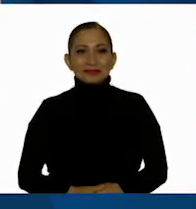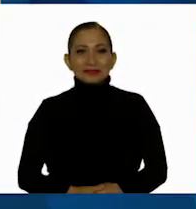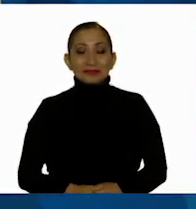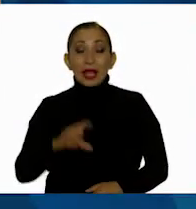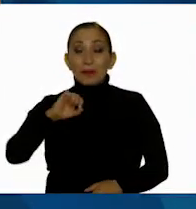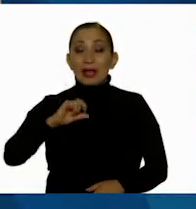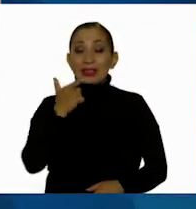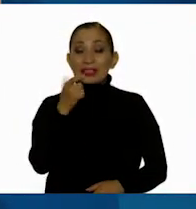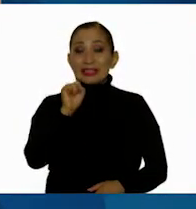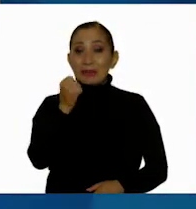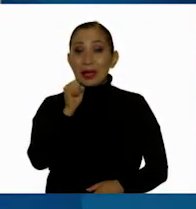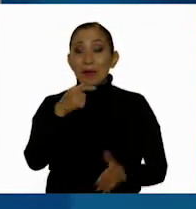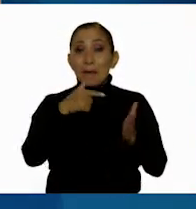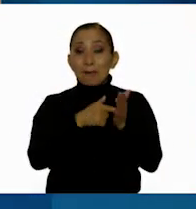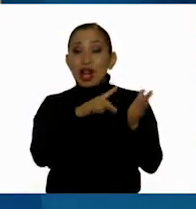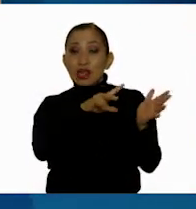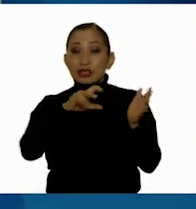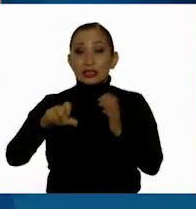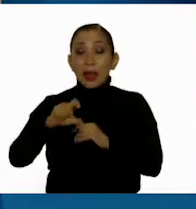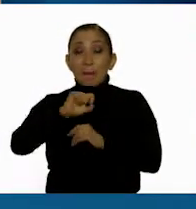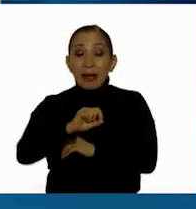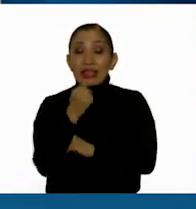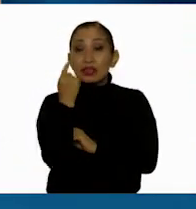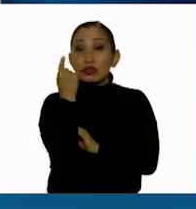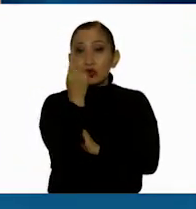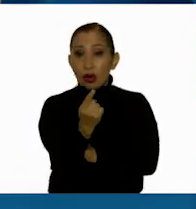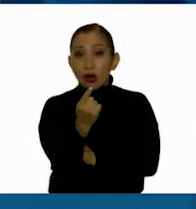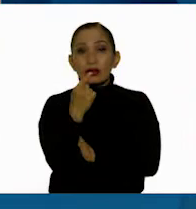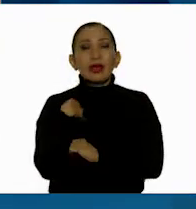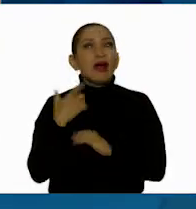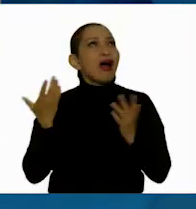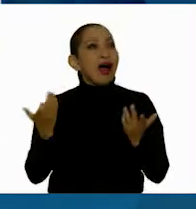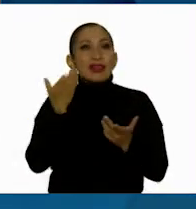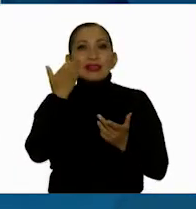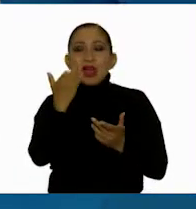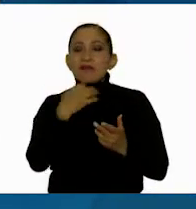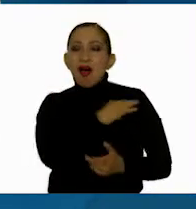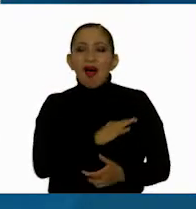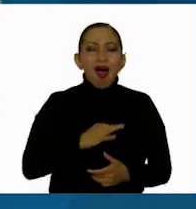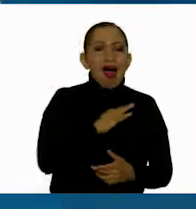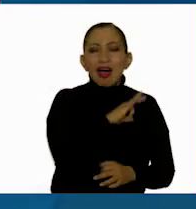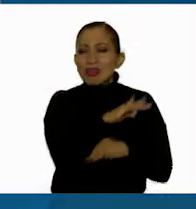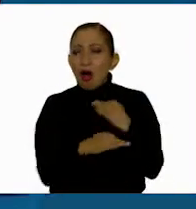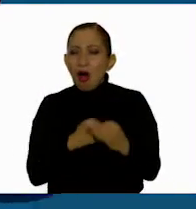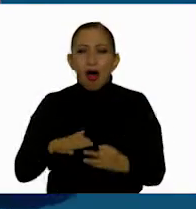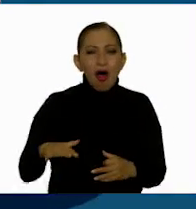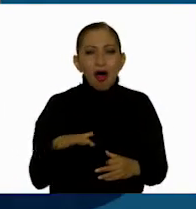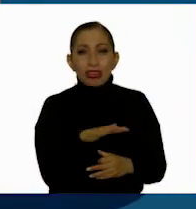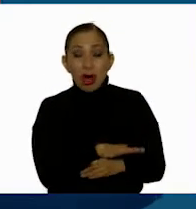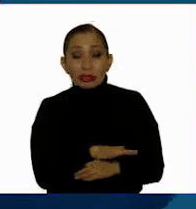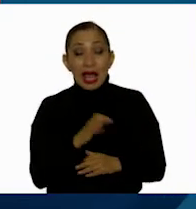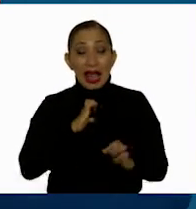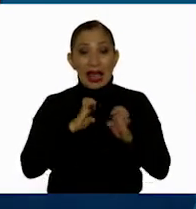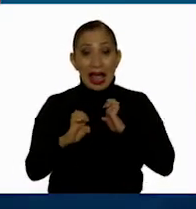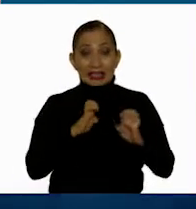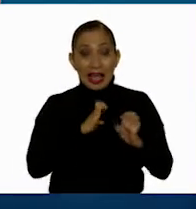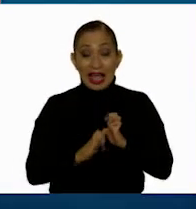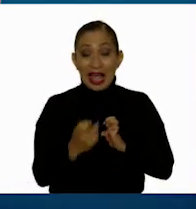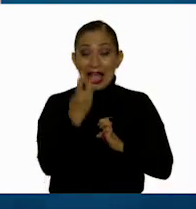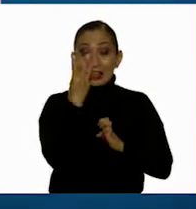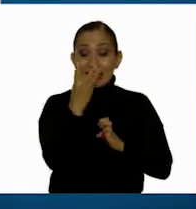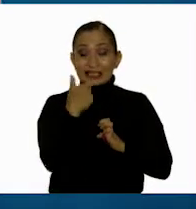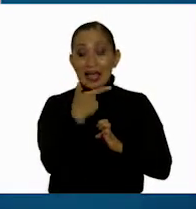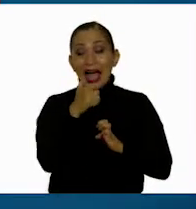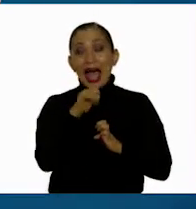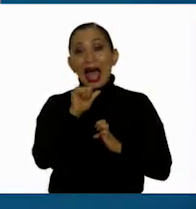El 27 de septiembre de 1821 fue una jornada de júbilo popular. El ejército de las 3